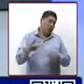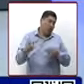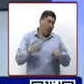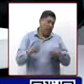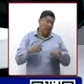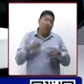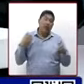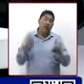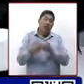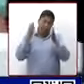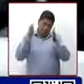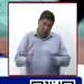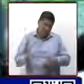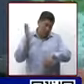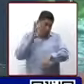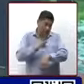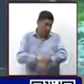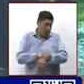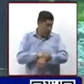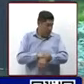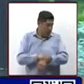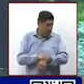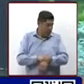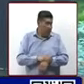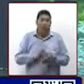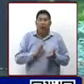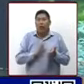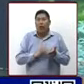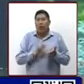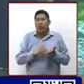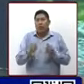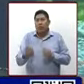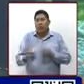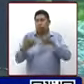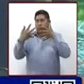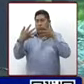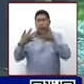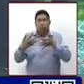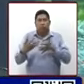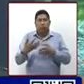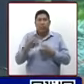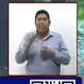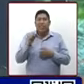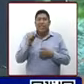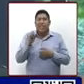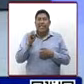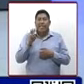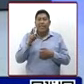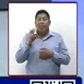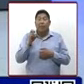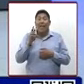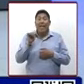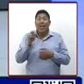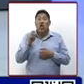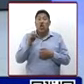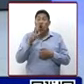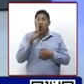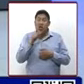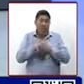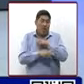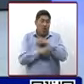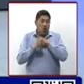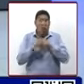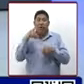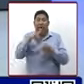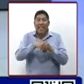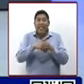esos vecinos están ya aprehendidos, pero falta la audiencia de medidas cautelares de Severino Silva, que es quien lo atracó en el